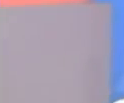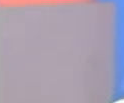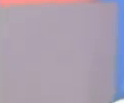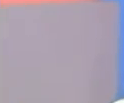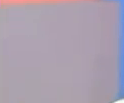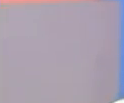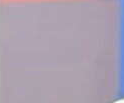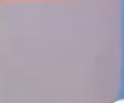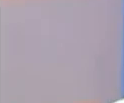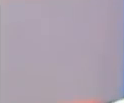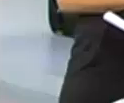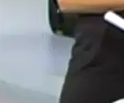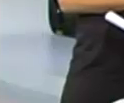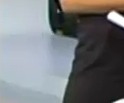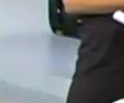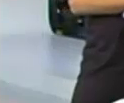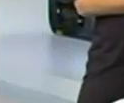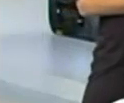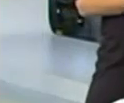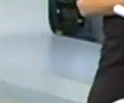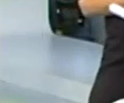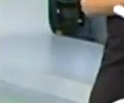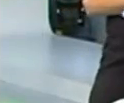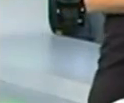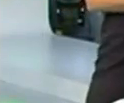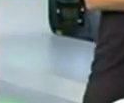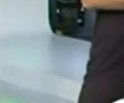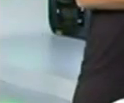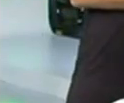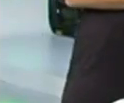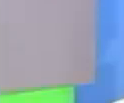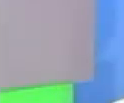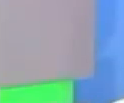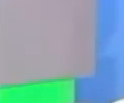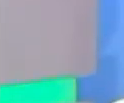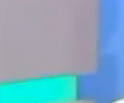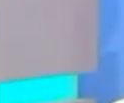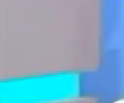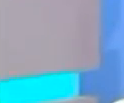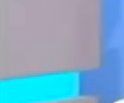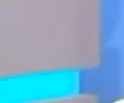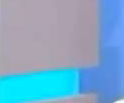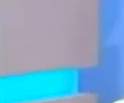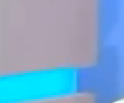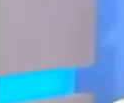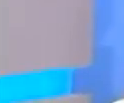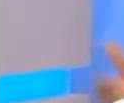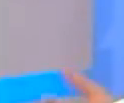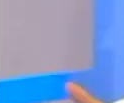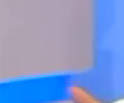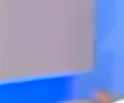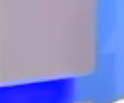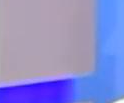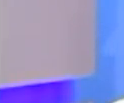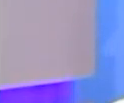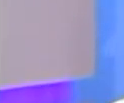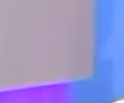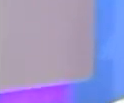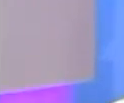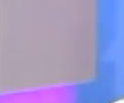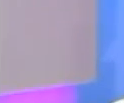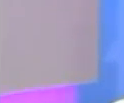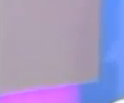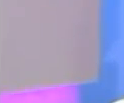precio, no tanto por la izquierda. ¿Y a veces compartimos? Sí, bueno, ese es un tema el compartir, ¿no? Porque en algunos lugares te cobran un 50% más por compartir el